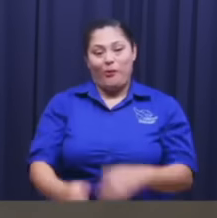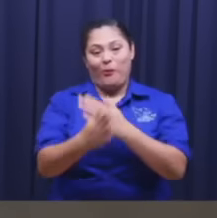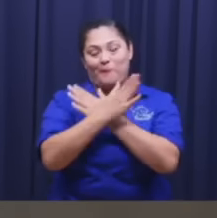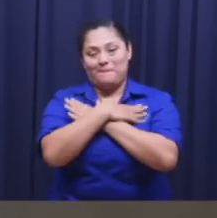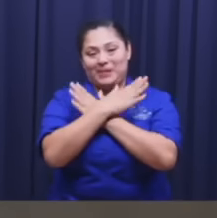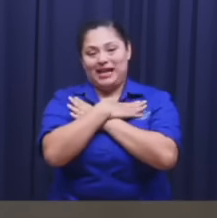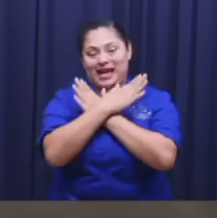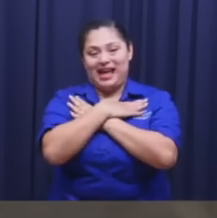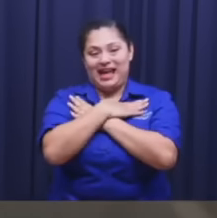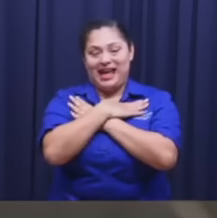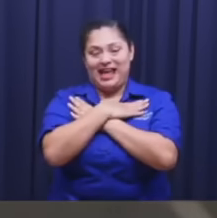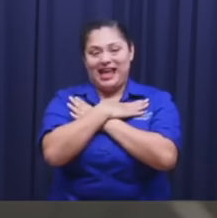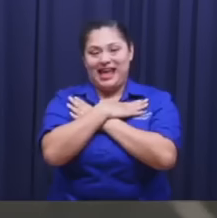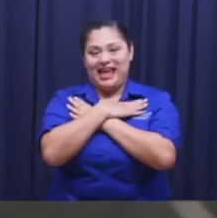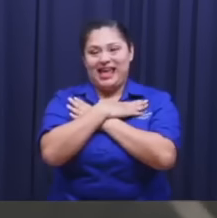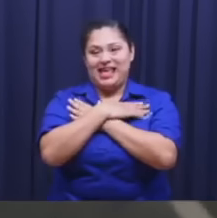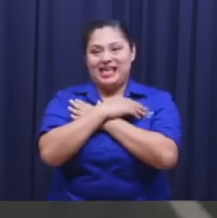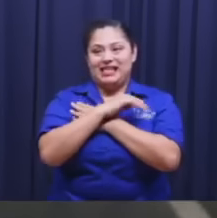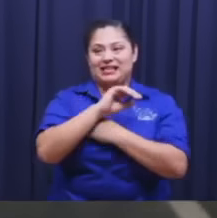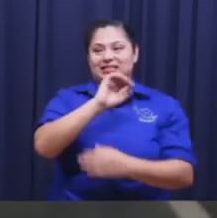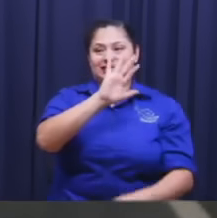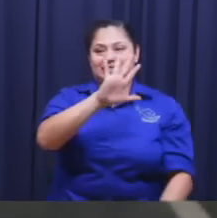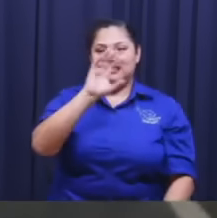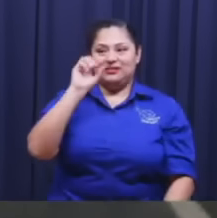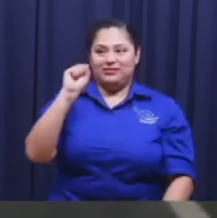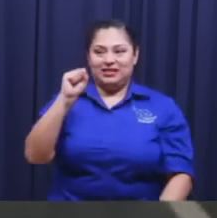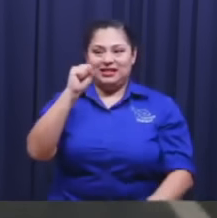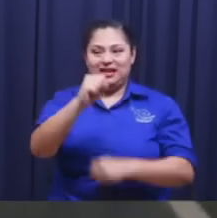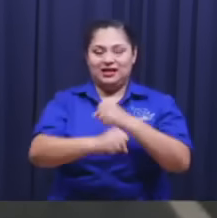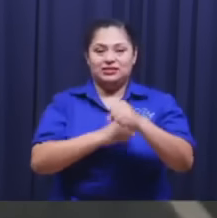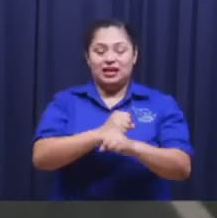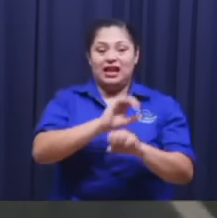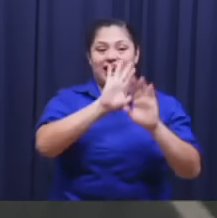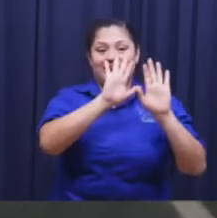Padre Santo, 14 de marzo.